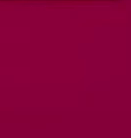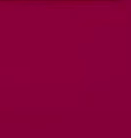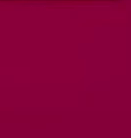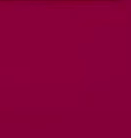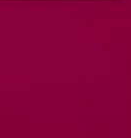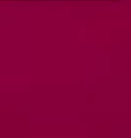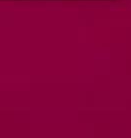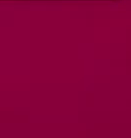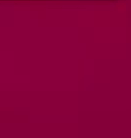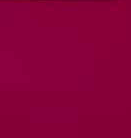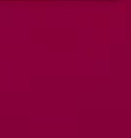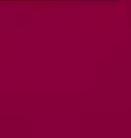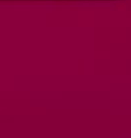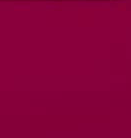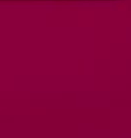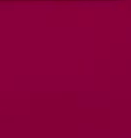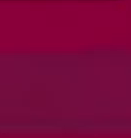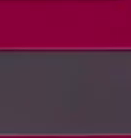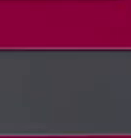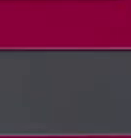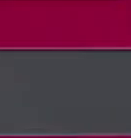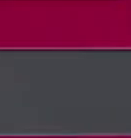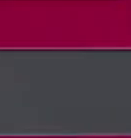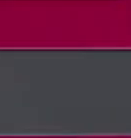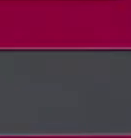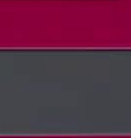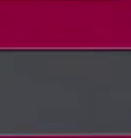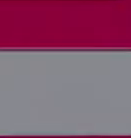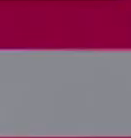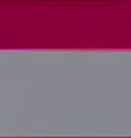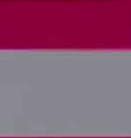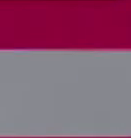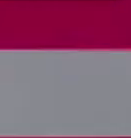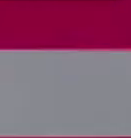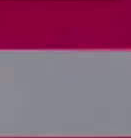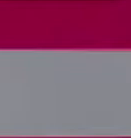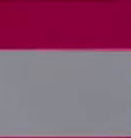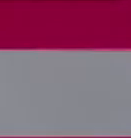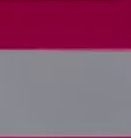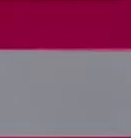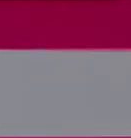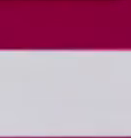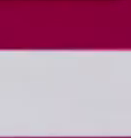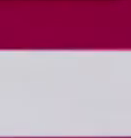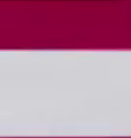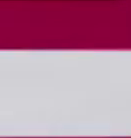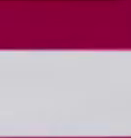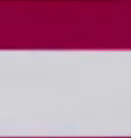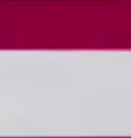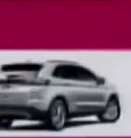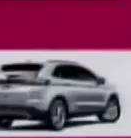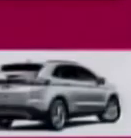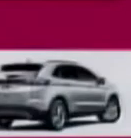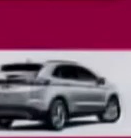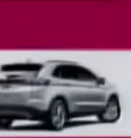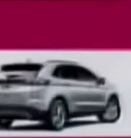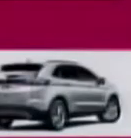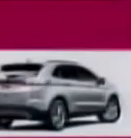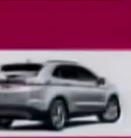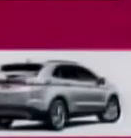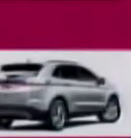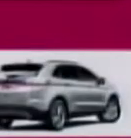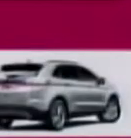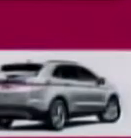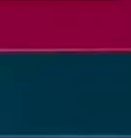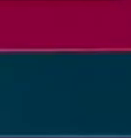hábitos de ahorro, manejo y uso del dinero, así también como desarrollar habilidades de creación de sustentos para la vida. ¿De qué manera? ¿Cuál